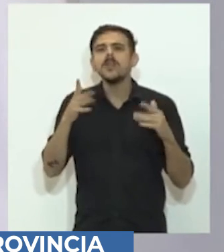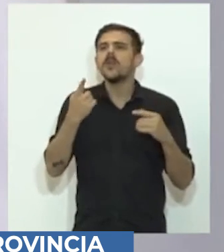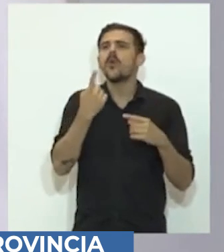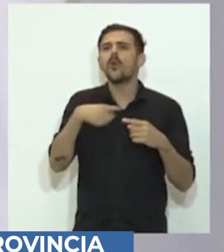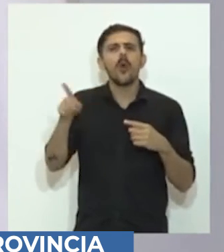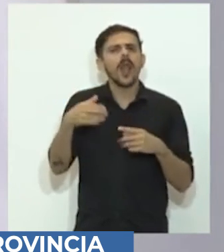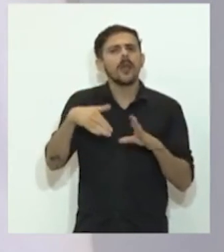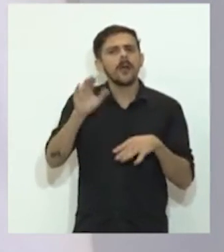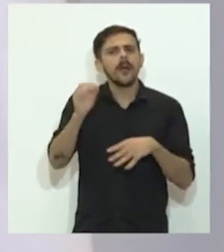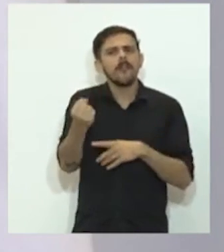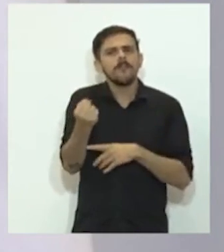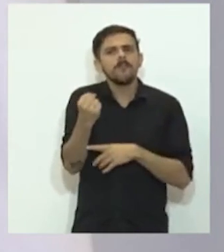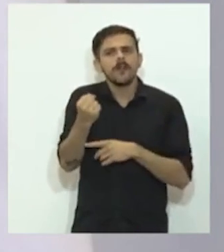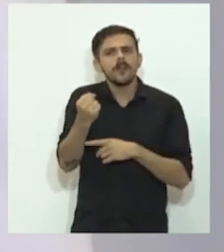durante este año